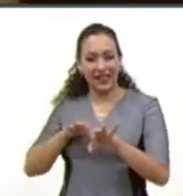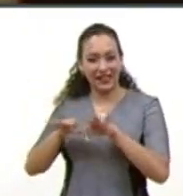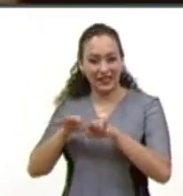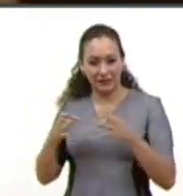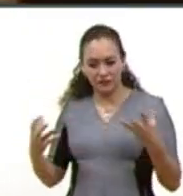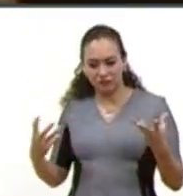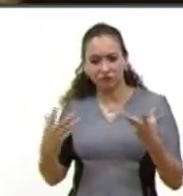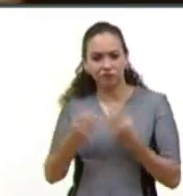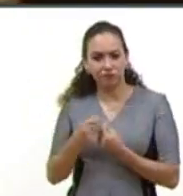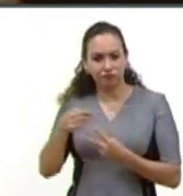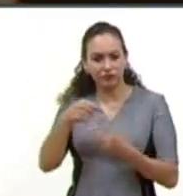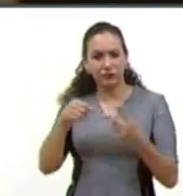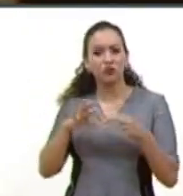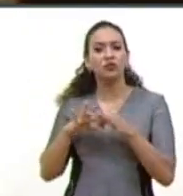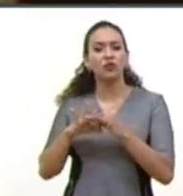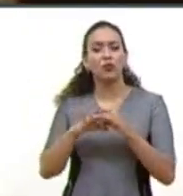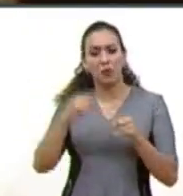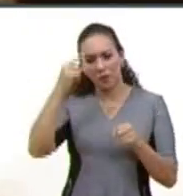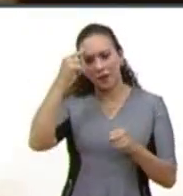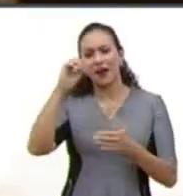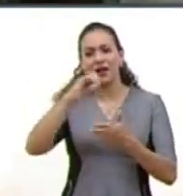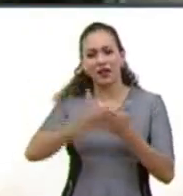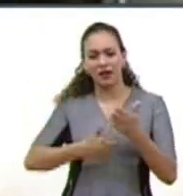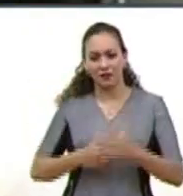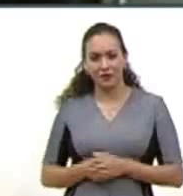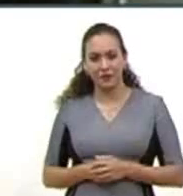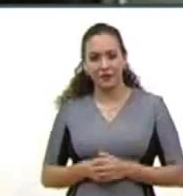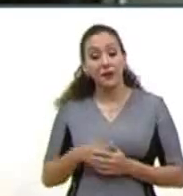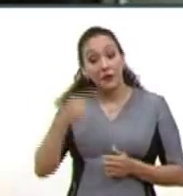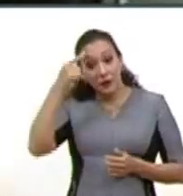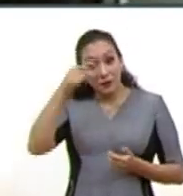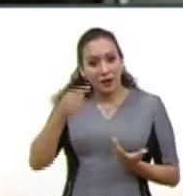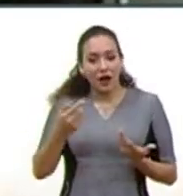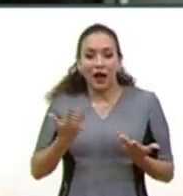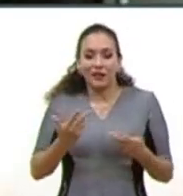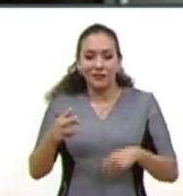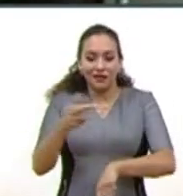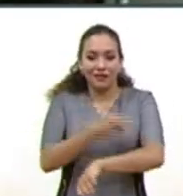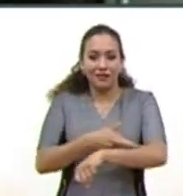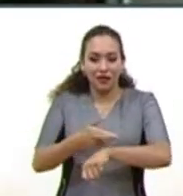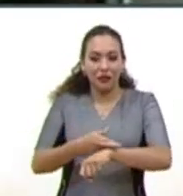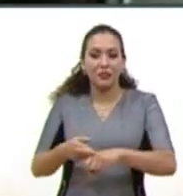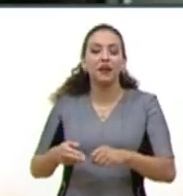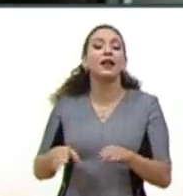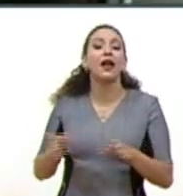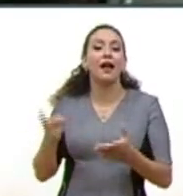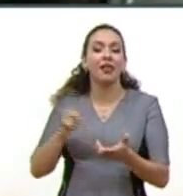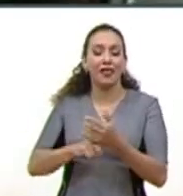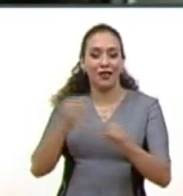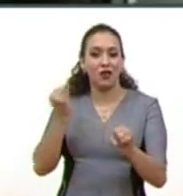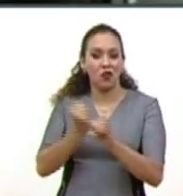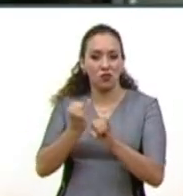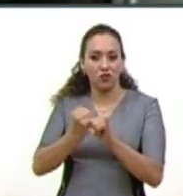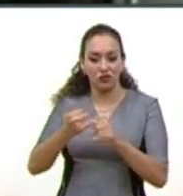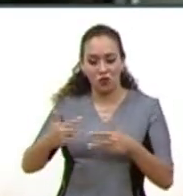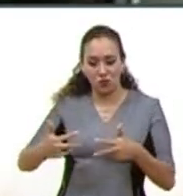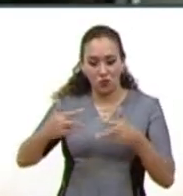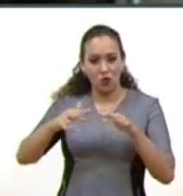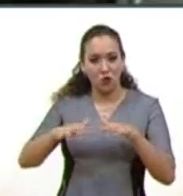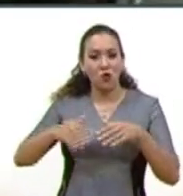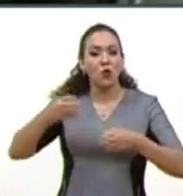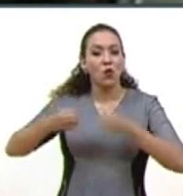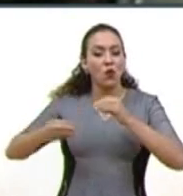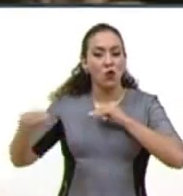Ello con la finalidad principal de poder facilitar el trámite del juicio de amparo vía electrónica, lo que demuestra,